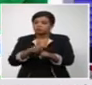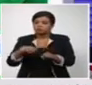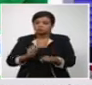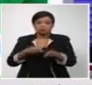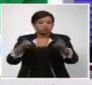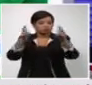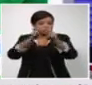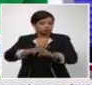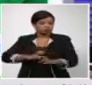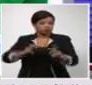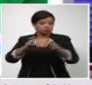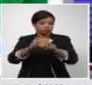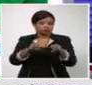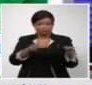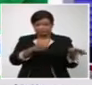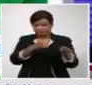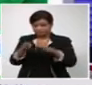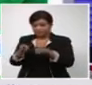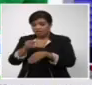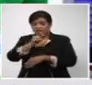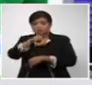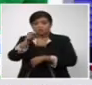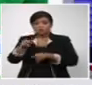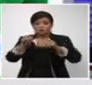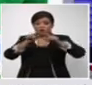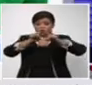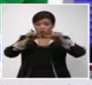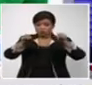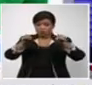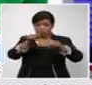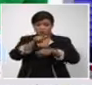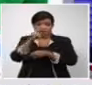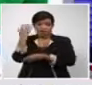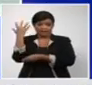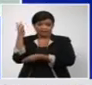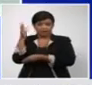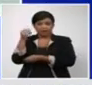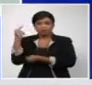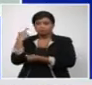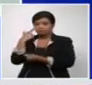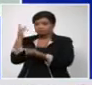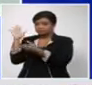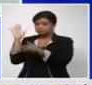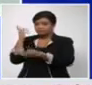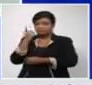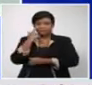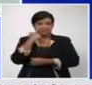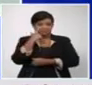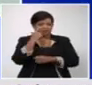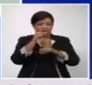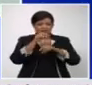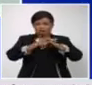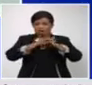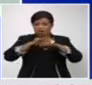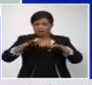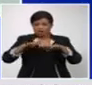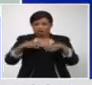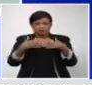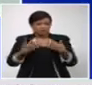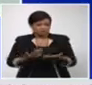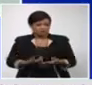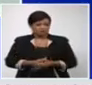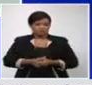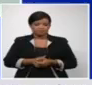Comportamiento entre autóctonos e importados, también en el gráfico se ve muy claro como hace ya más